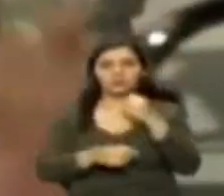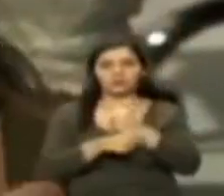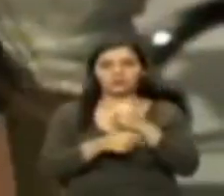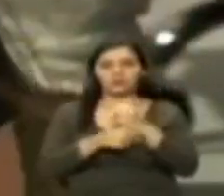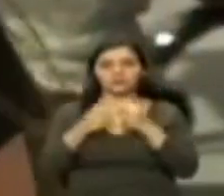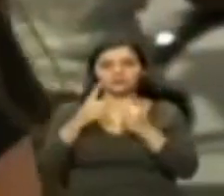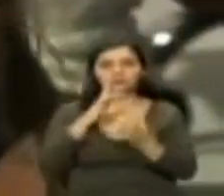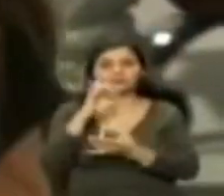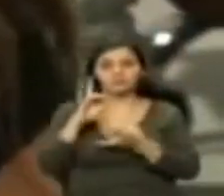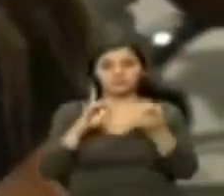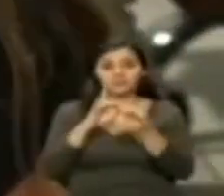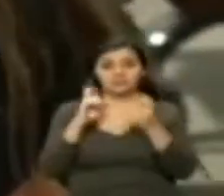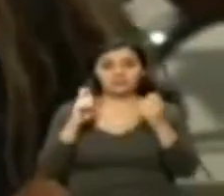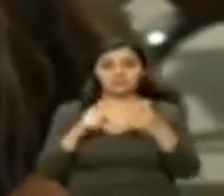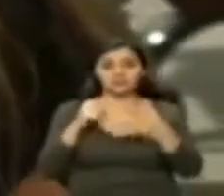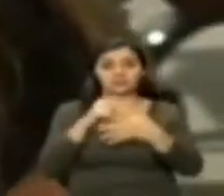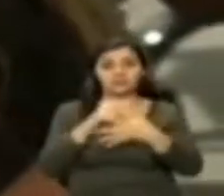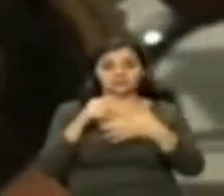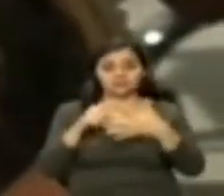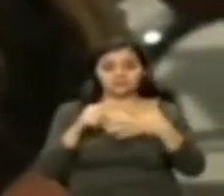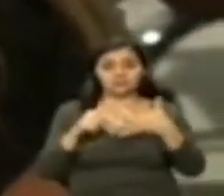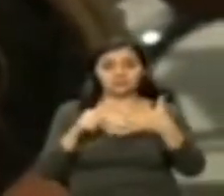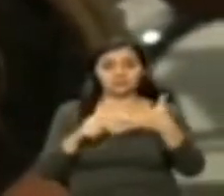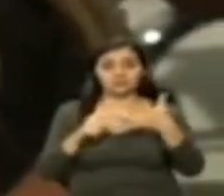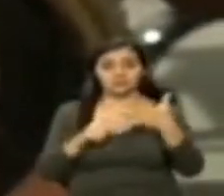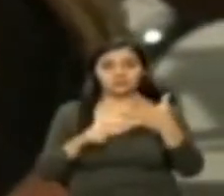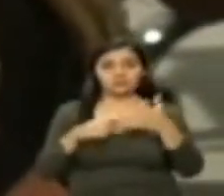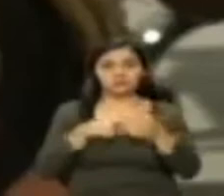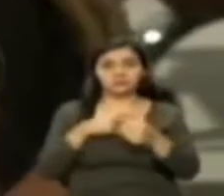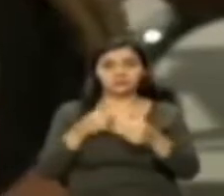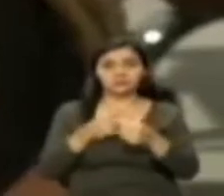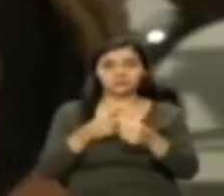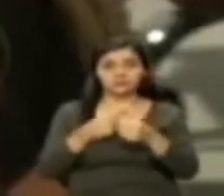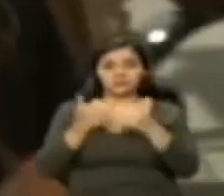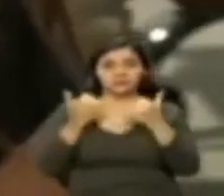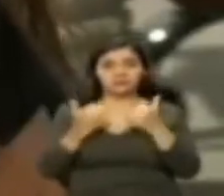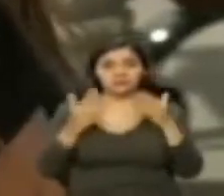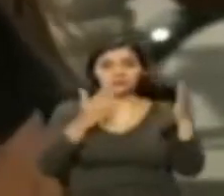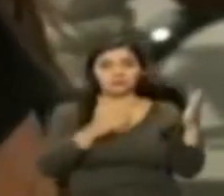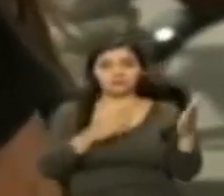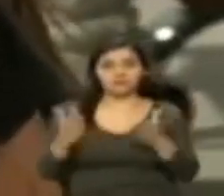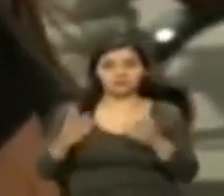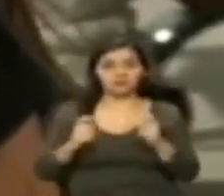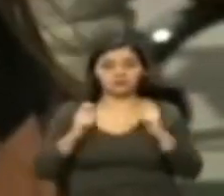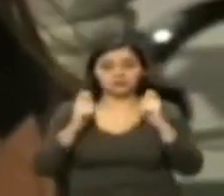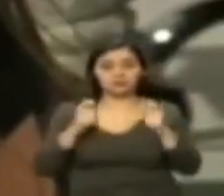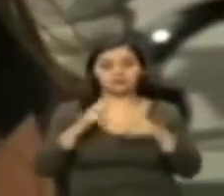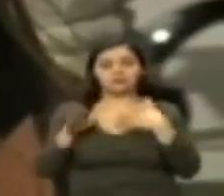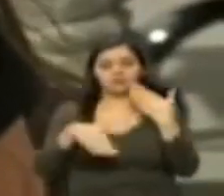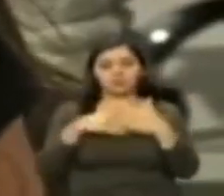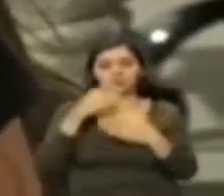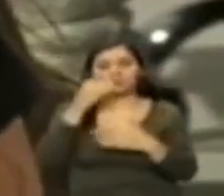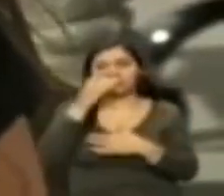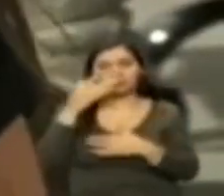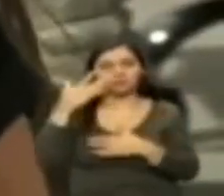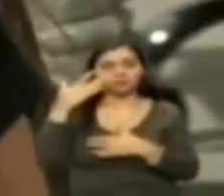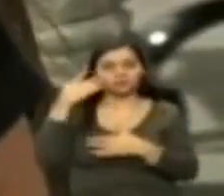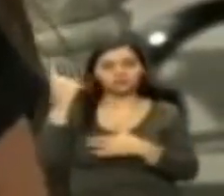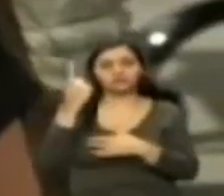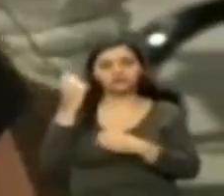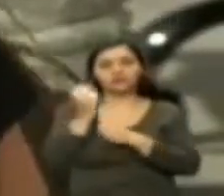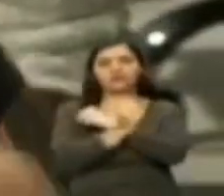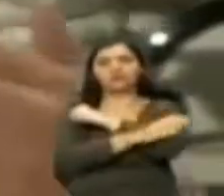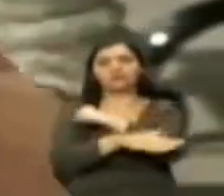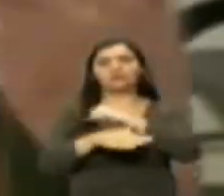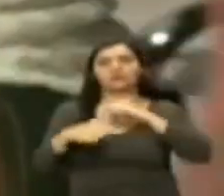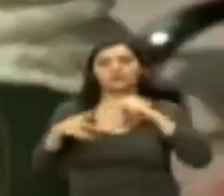precisar varios puntos. Lo primero, nosotros hemos armado un plan de oferta para toda la Amazonía, no solo para